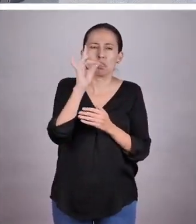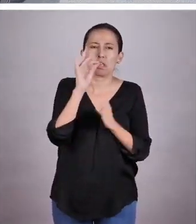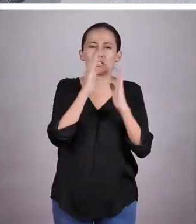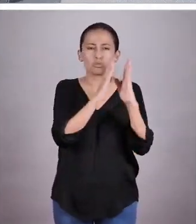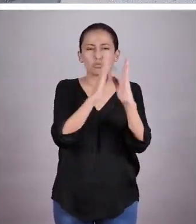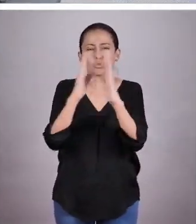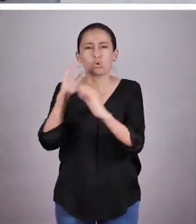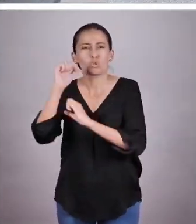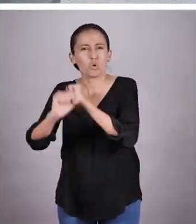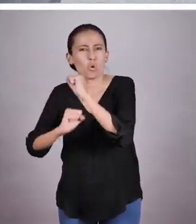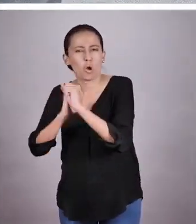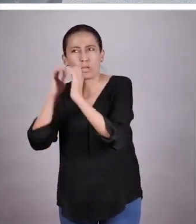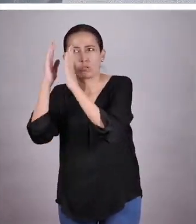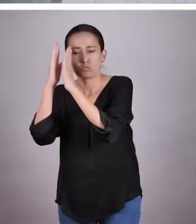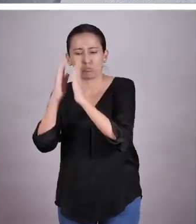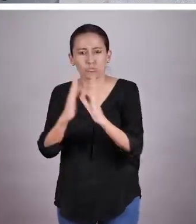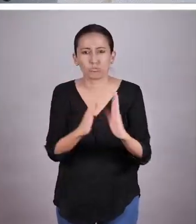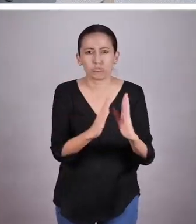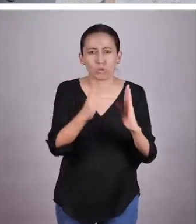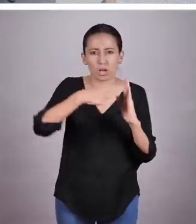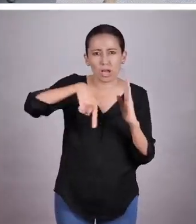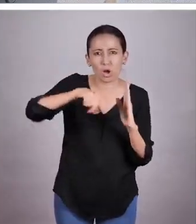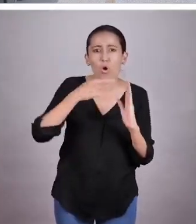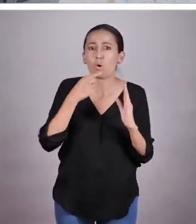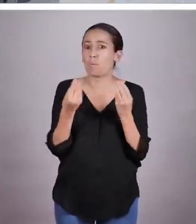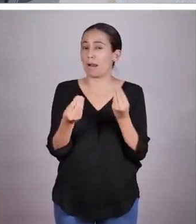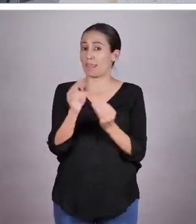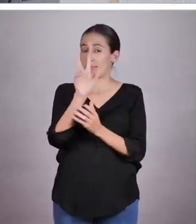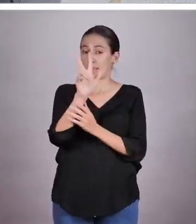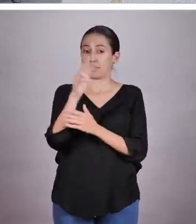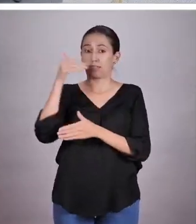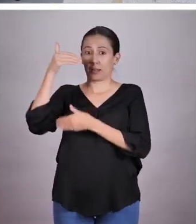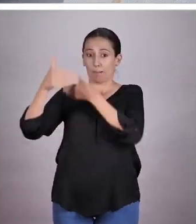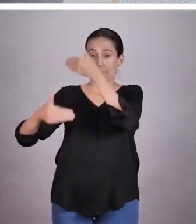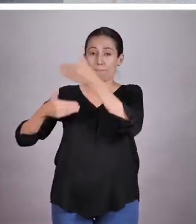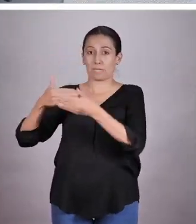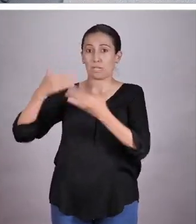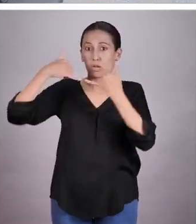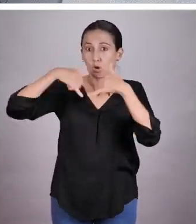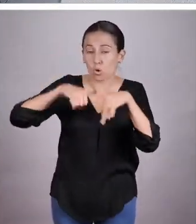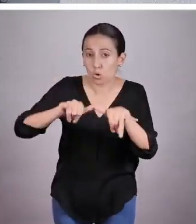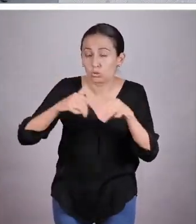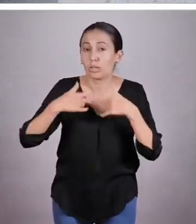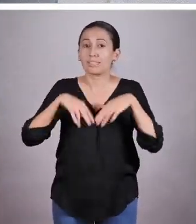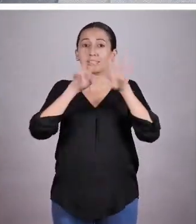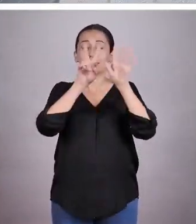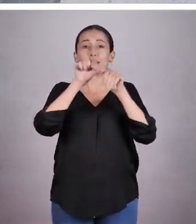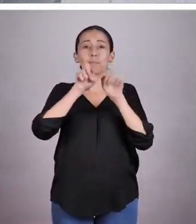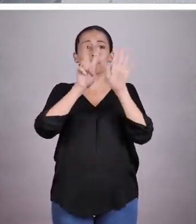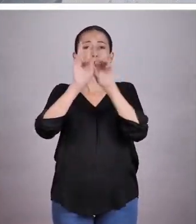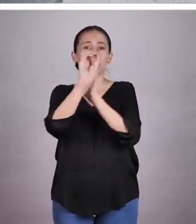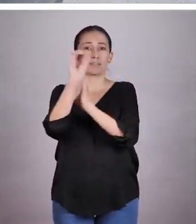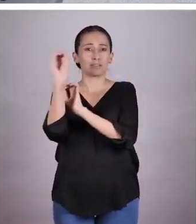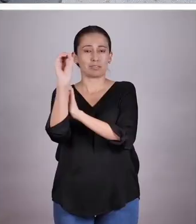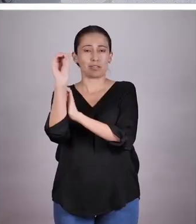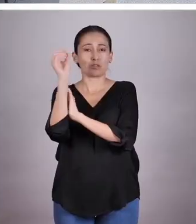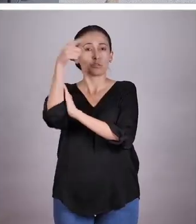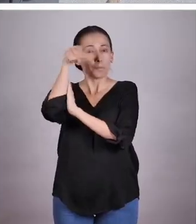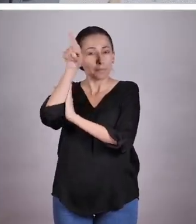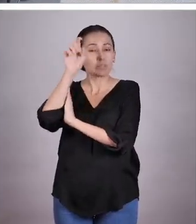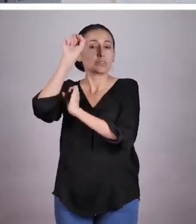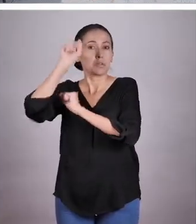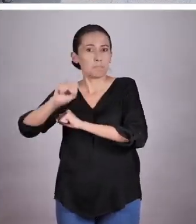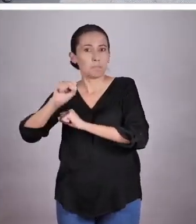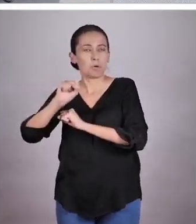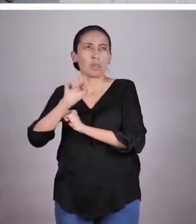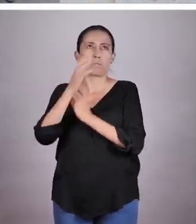había menos 1.000 millones de habitantes. 3 siglos después hay alrededor de 7.700 millones. Y puede que